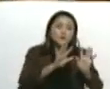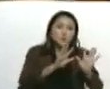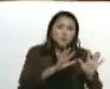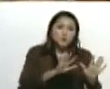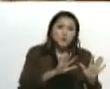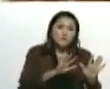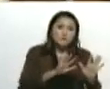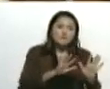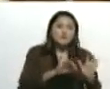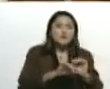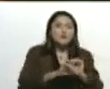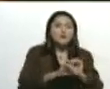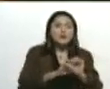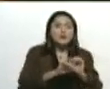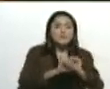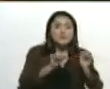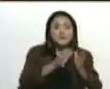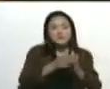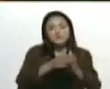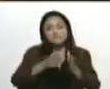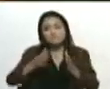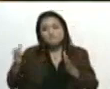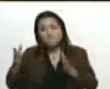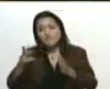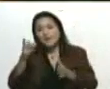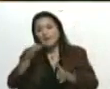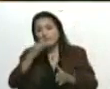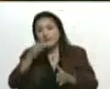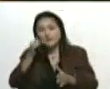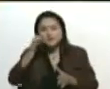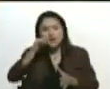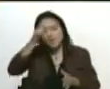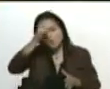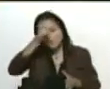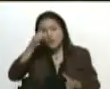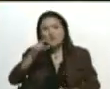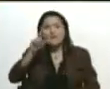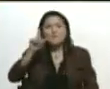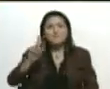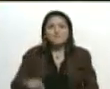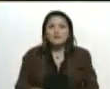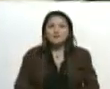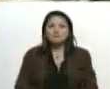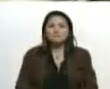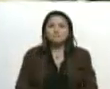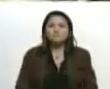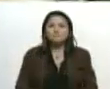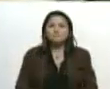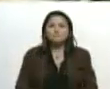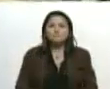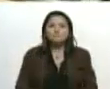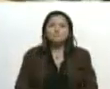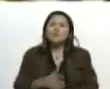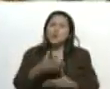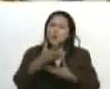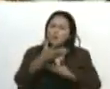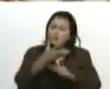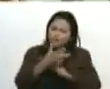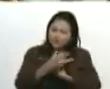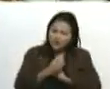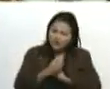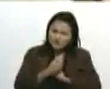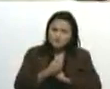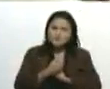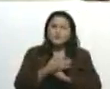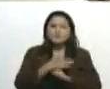de la tarde, que no importará sábado ni importará domingo, y que pueden tener la seguridad y la confianza, y ojalá que la